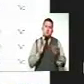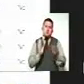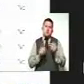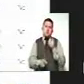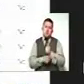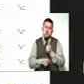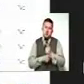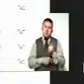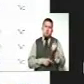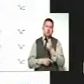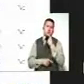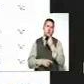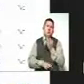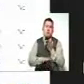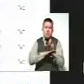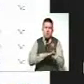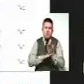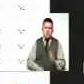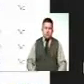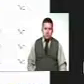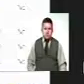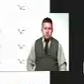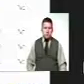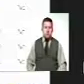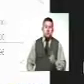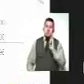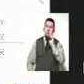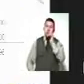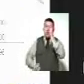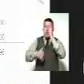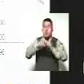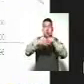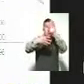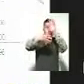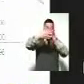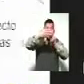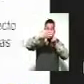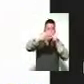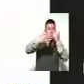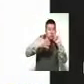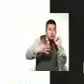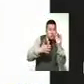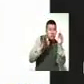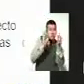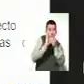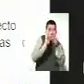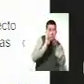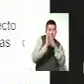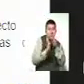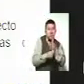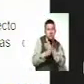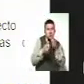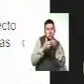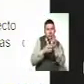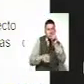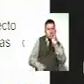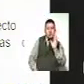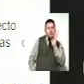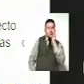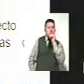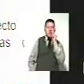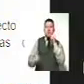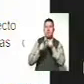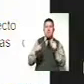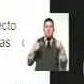corte absoluto con lo que se venía proponiendo. Y si vemos ya en el último, por favor, ya para rematar, en el anterior, no